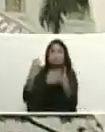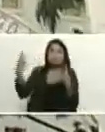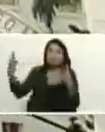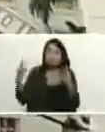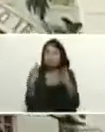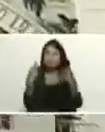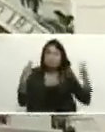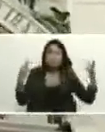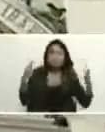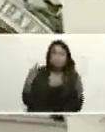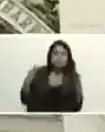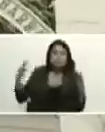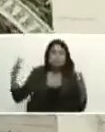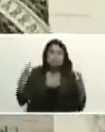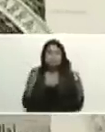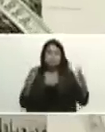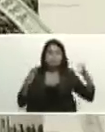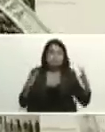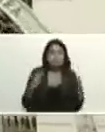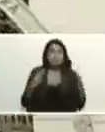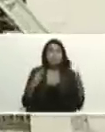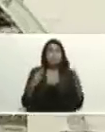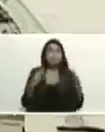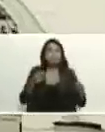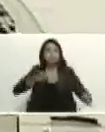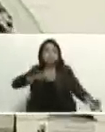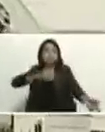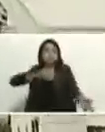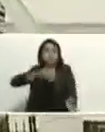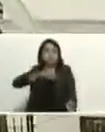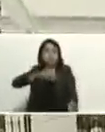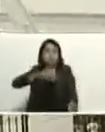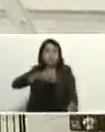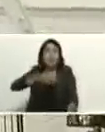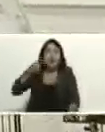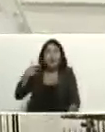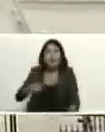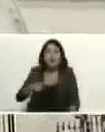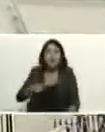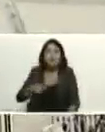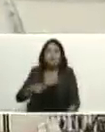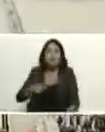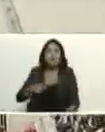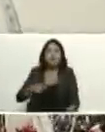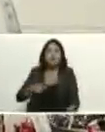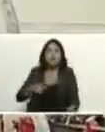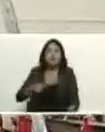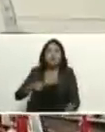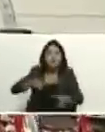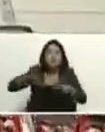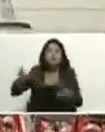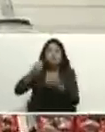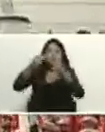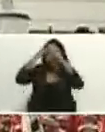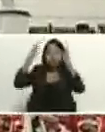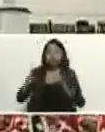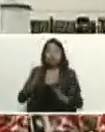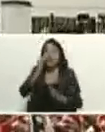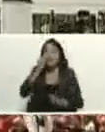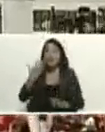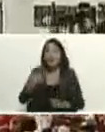decididos, armados con sus fusiles, retomar posiciones en todo el Palacio